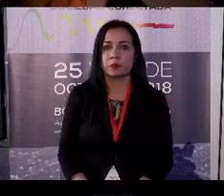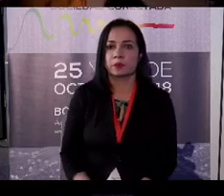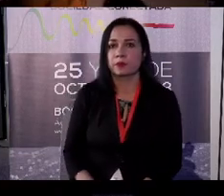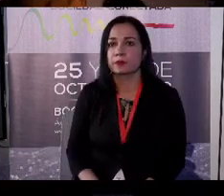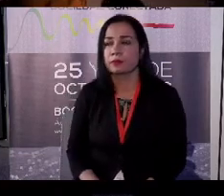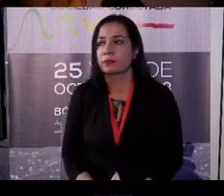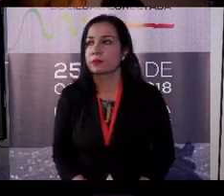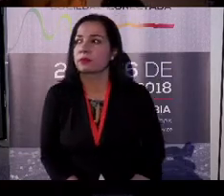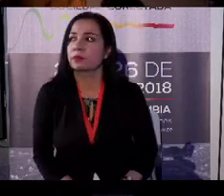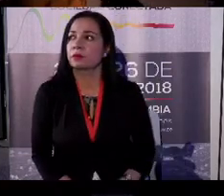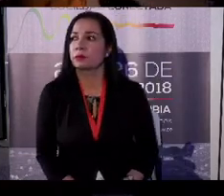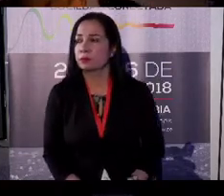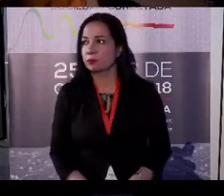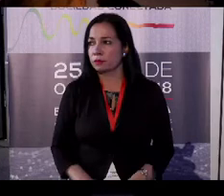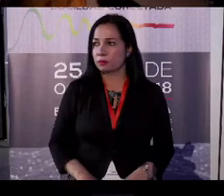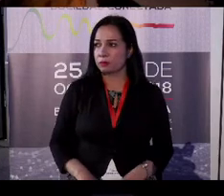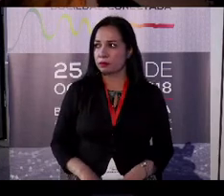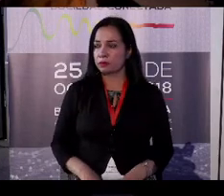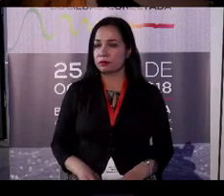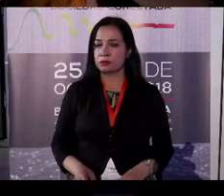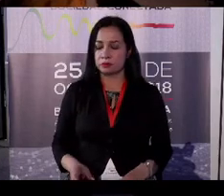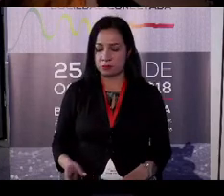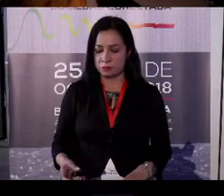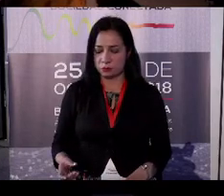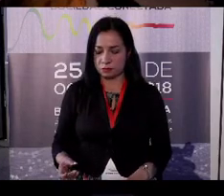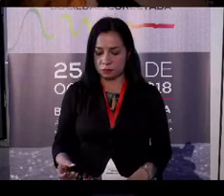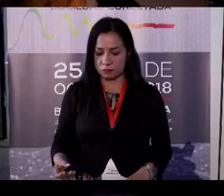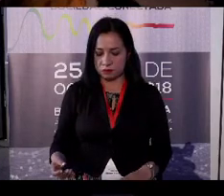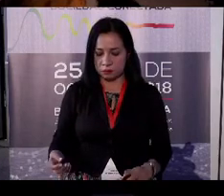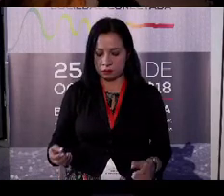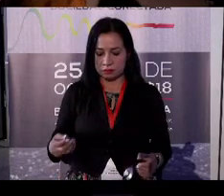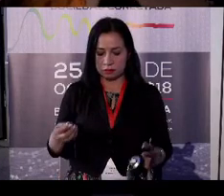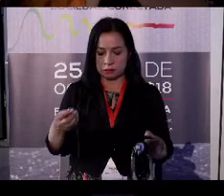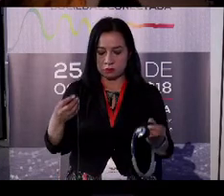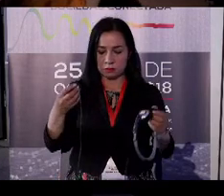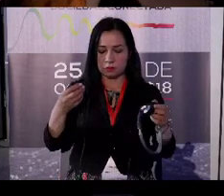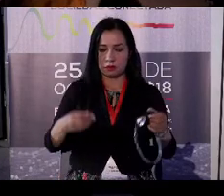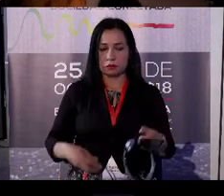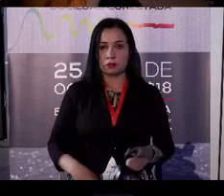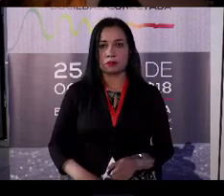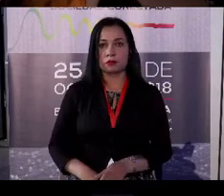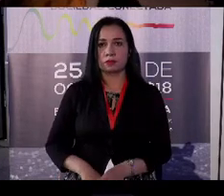¿Agarraron el pasador de presentación? ¿Tienen el pasador? No.